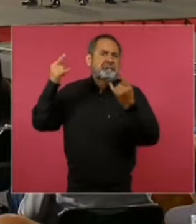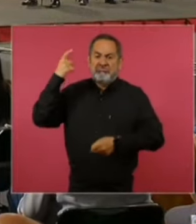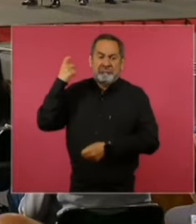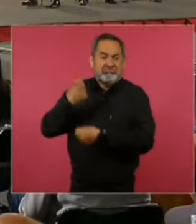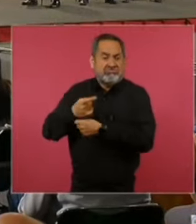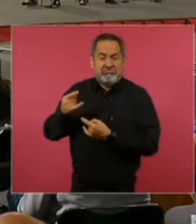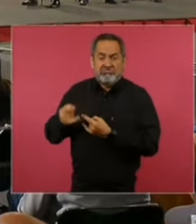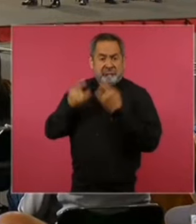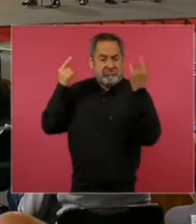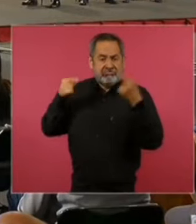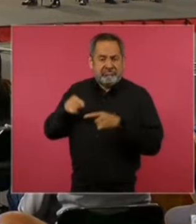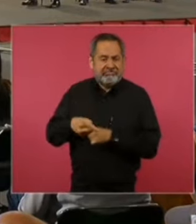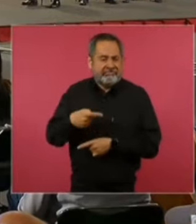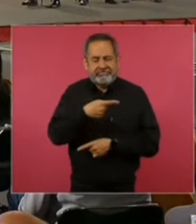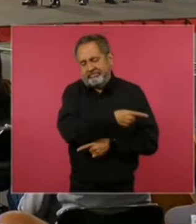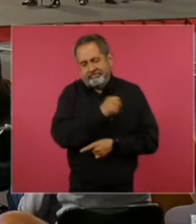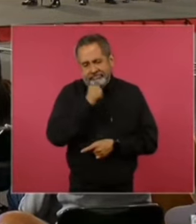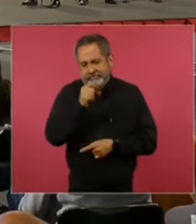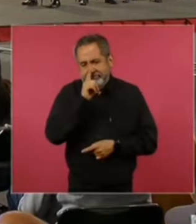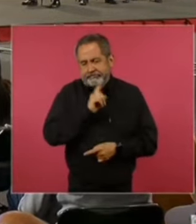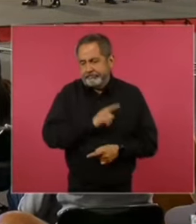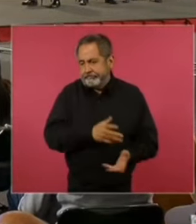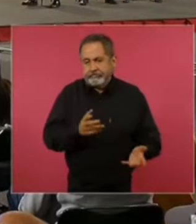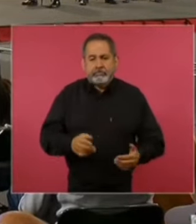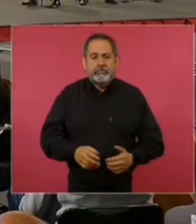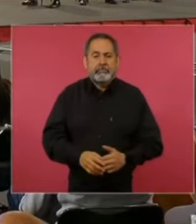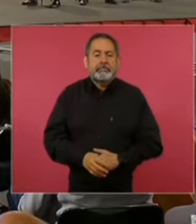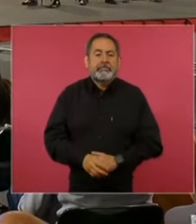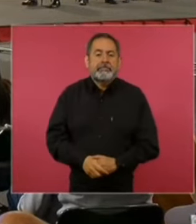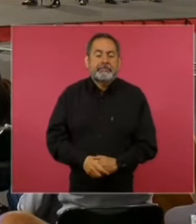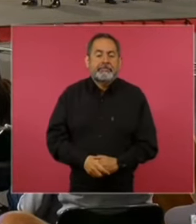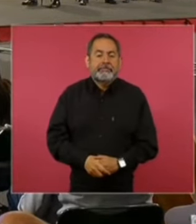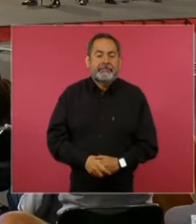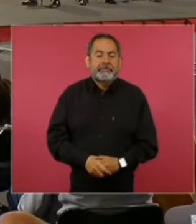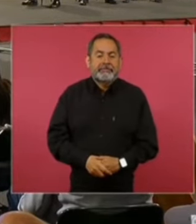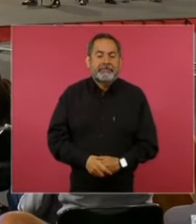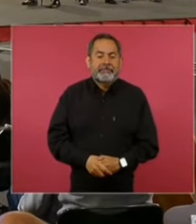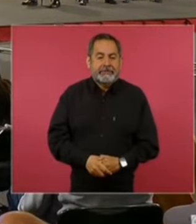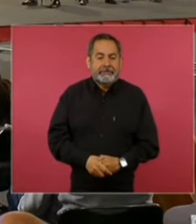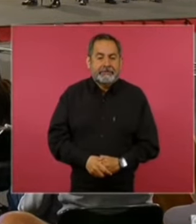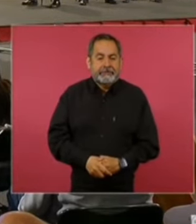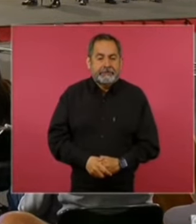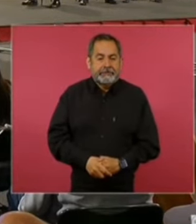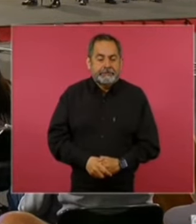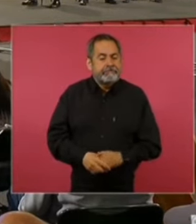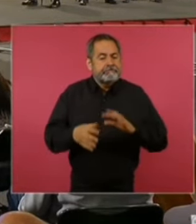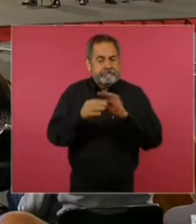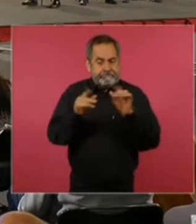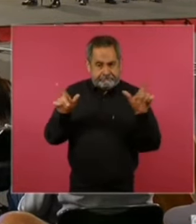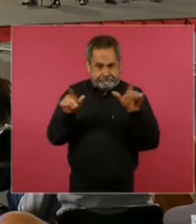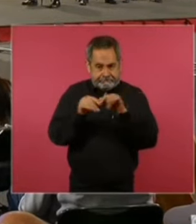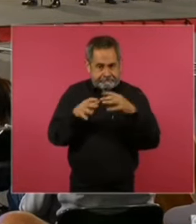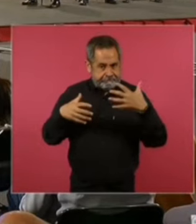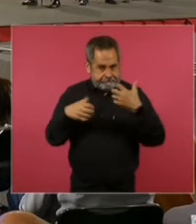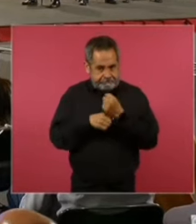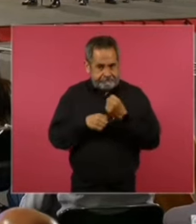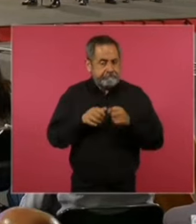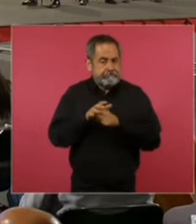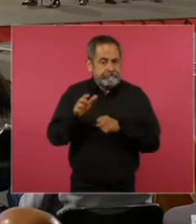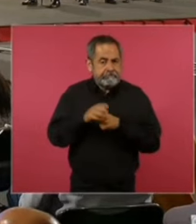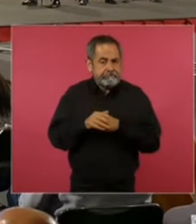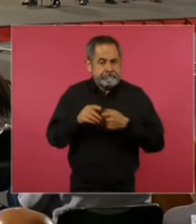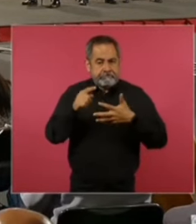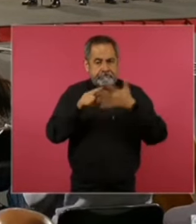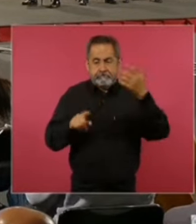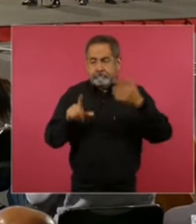precedente alguno la que sigue por favor haciendo un resumen de cuáles son la el desglose de